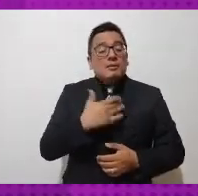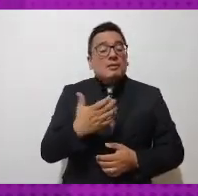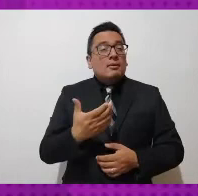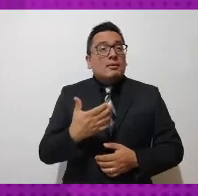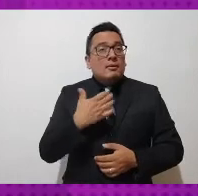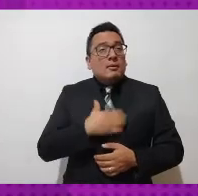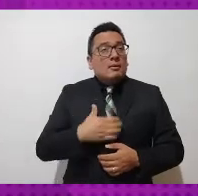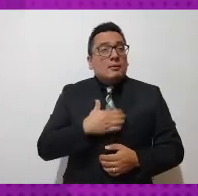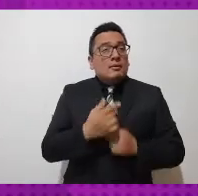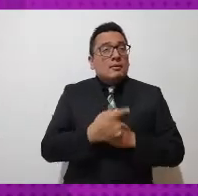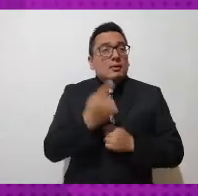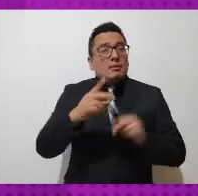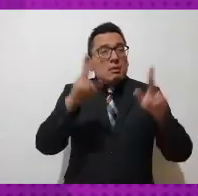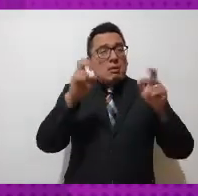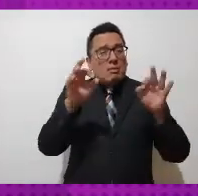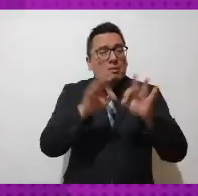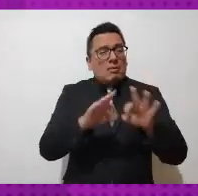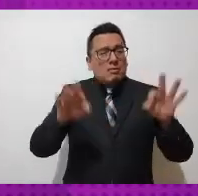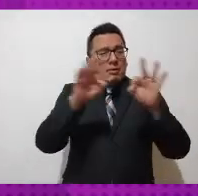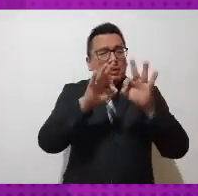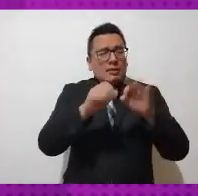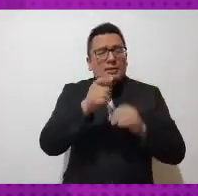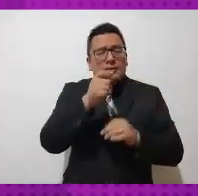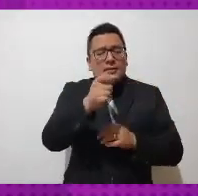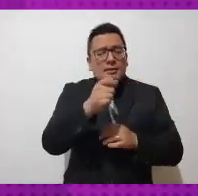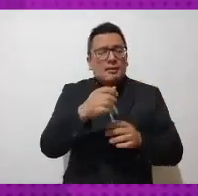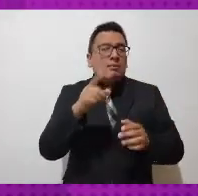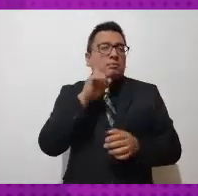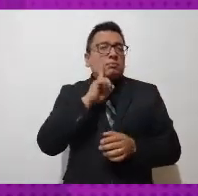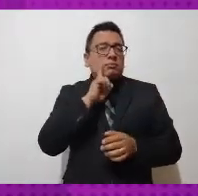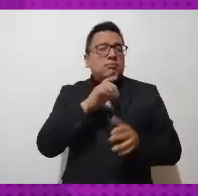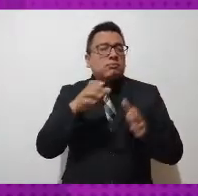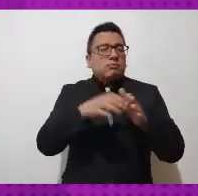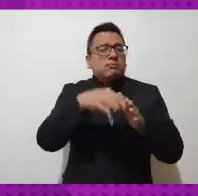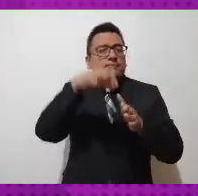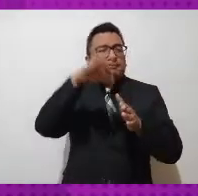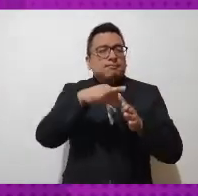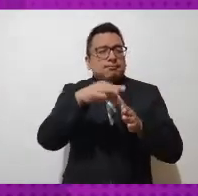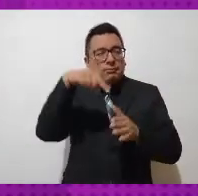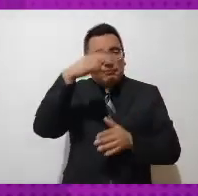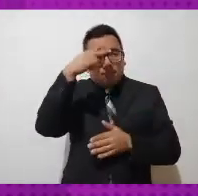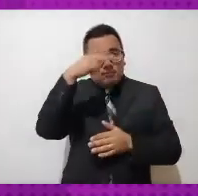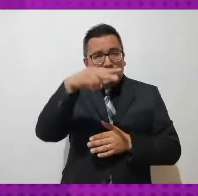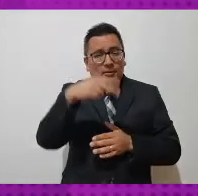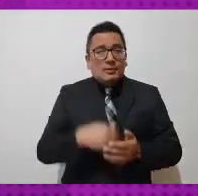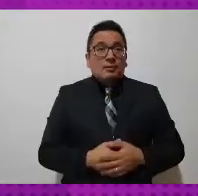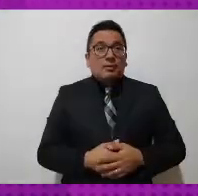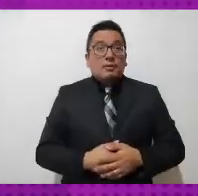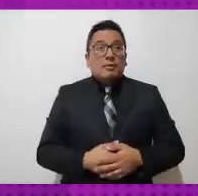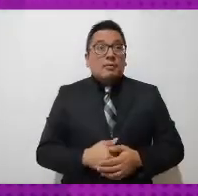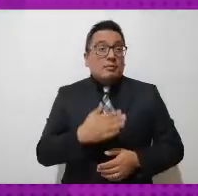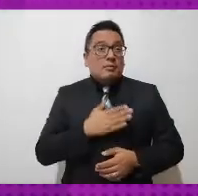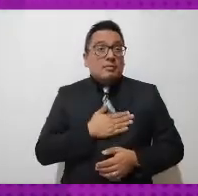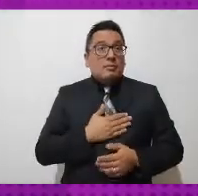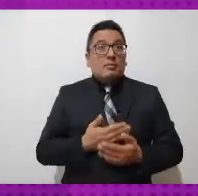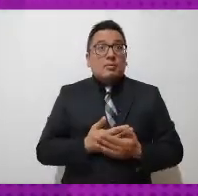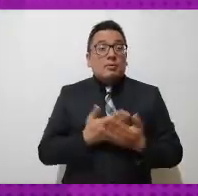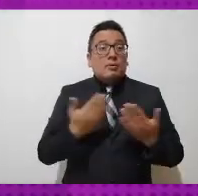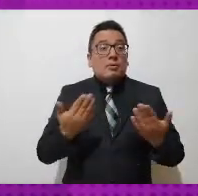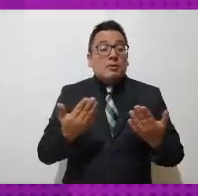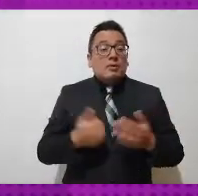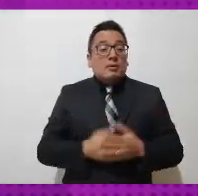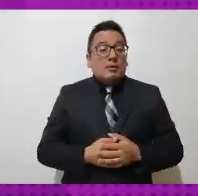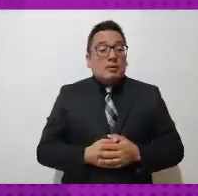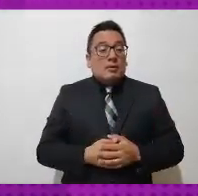un tema muy importante que es el voto de las mujeres. Yo soy ahora, actualmente